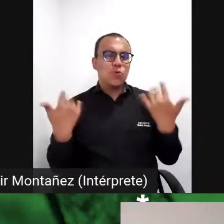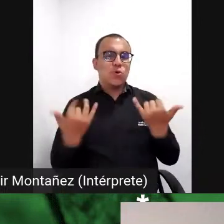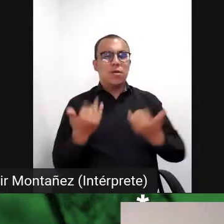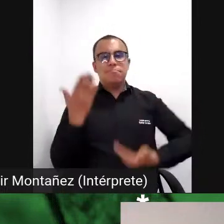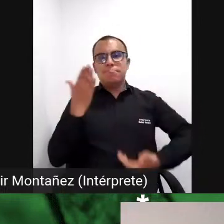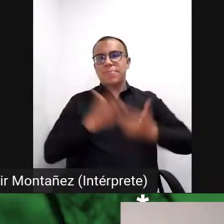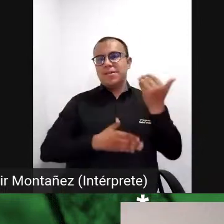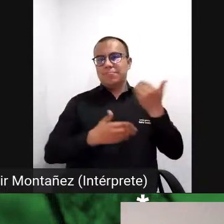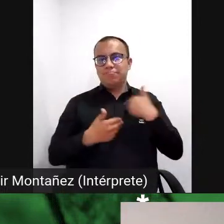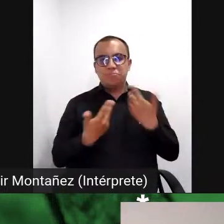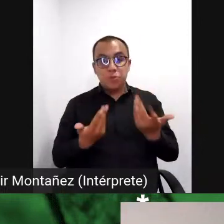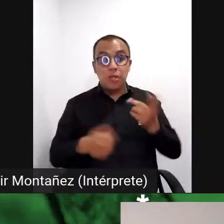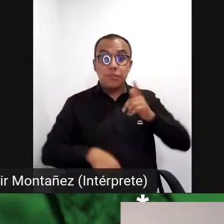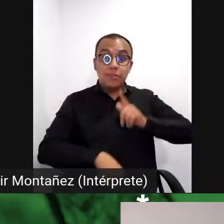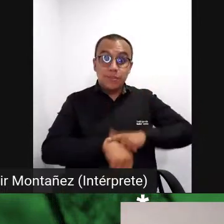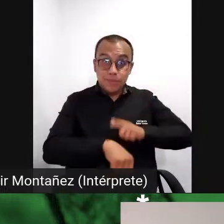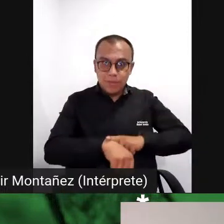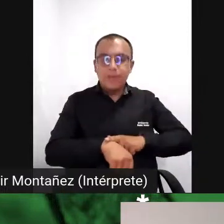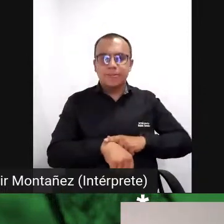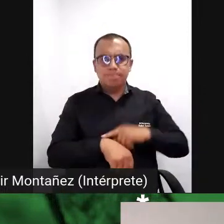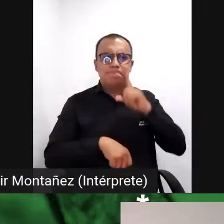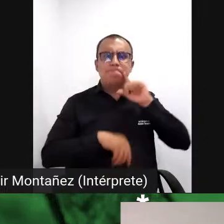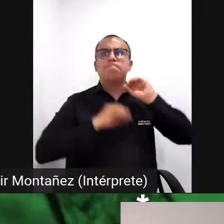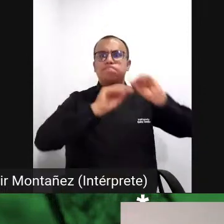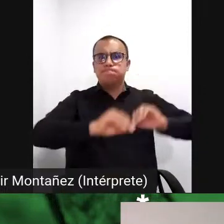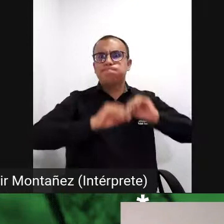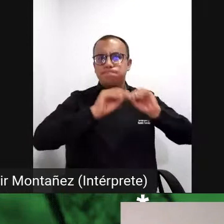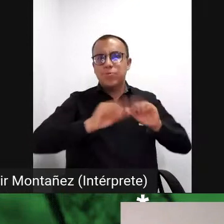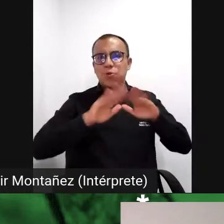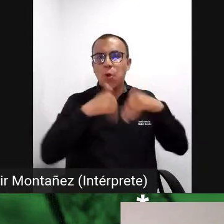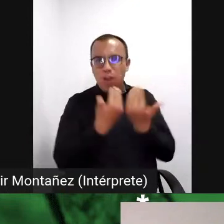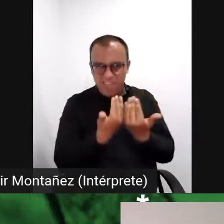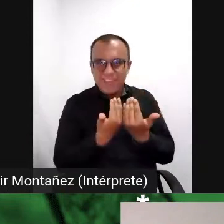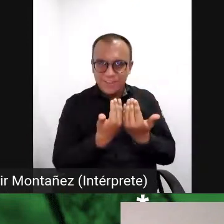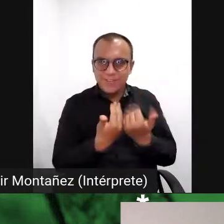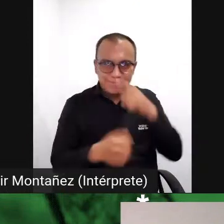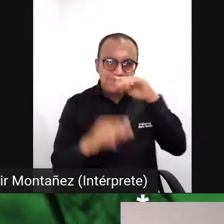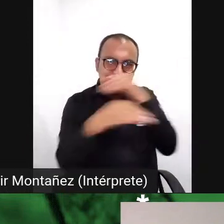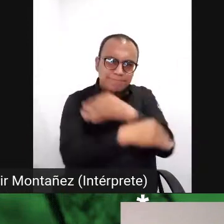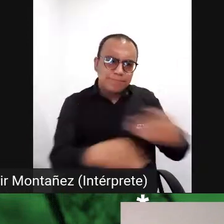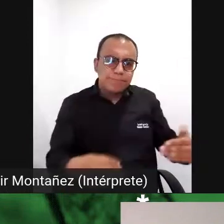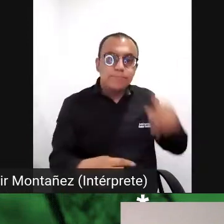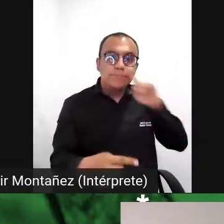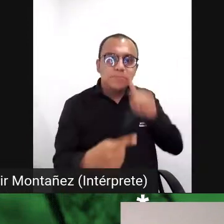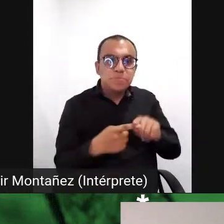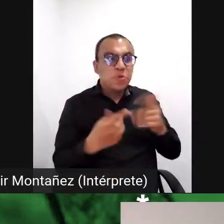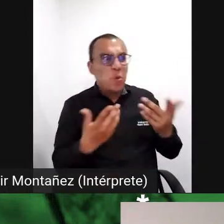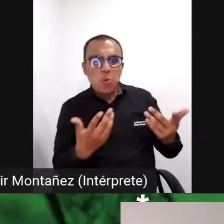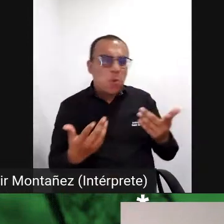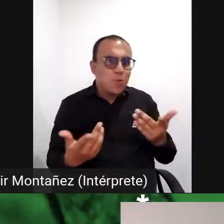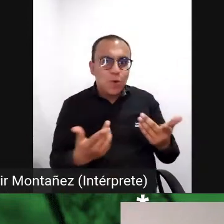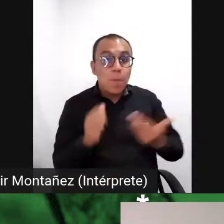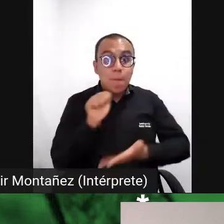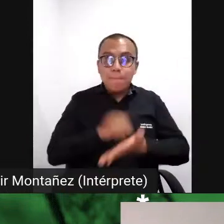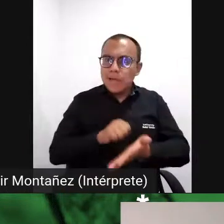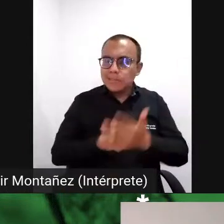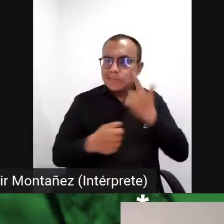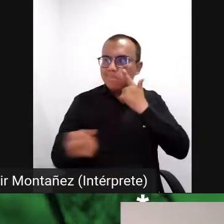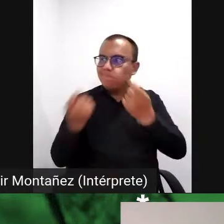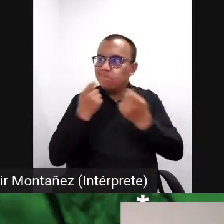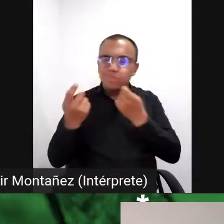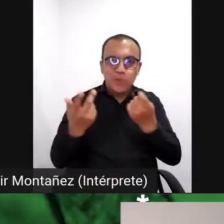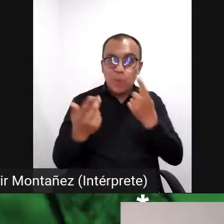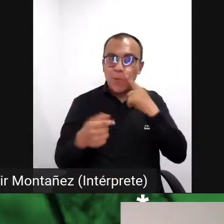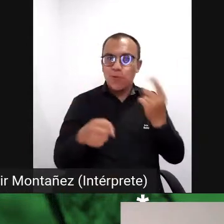obviamente nosotros en su momento dábamos capacitaciones a los niños de colegio, y la idea era siempre esa, como buscar algún material estratégico que nos permitiera